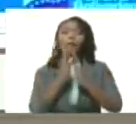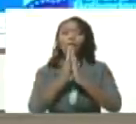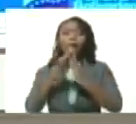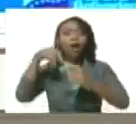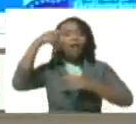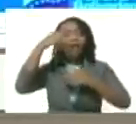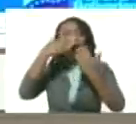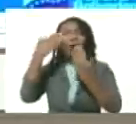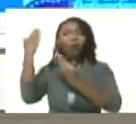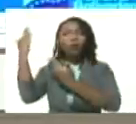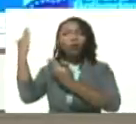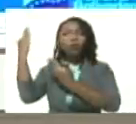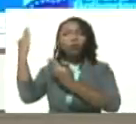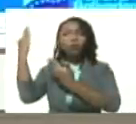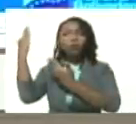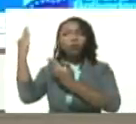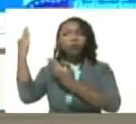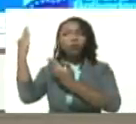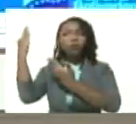video.